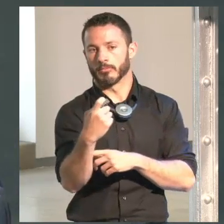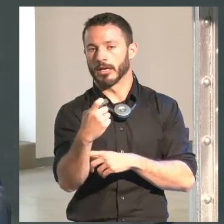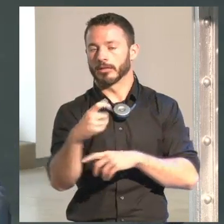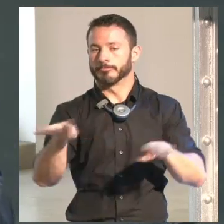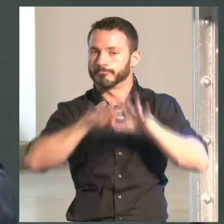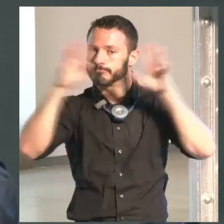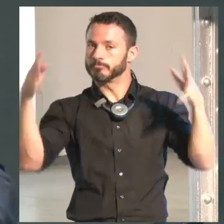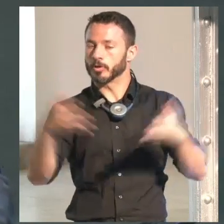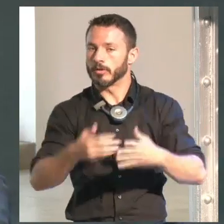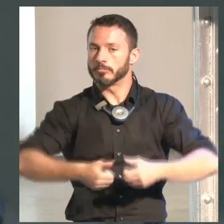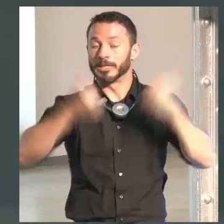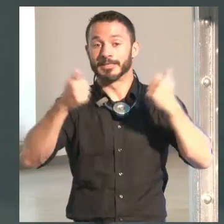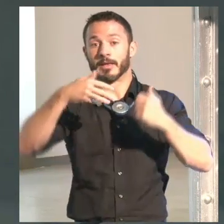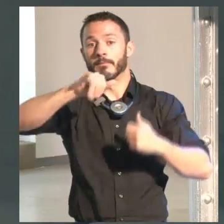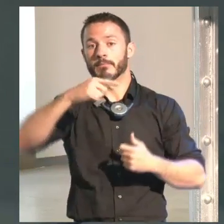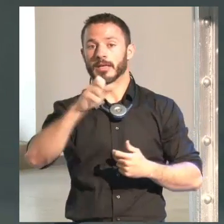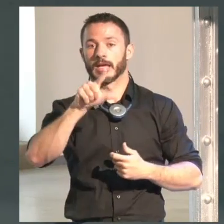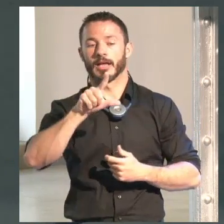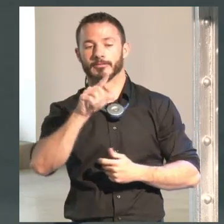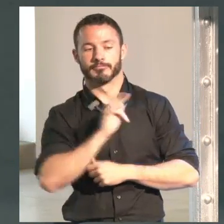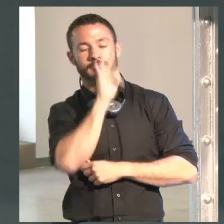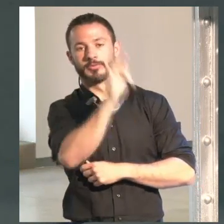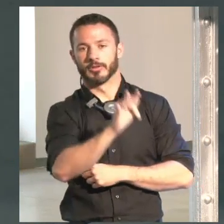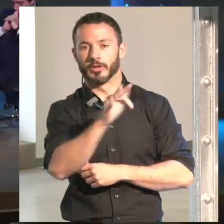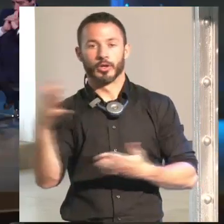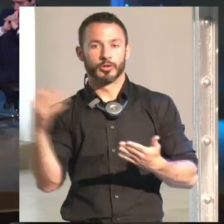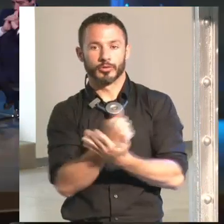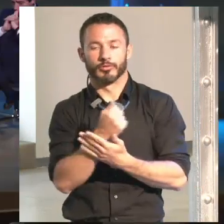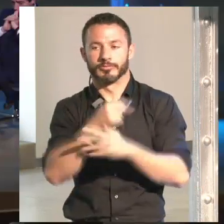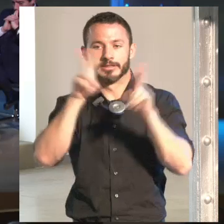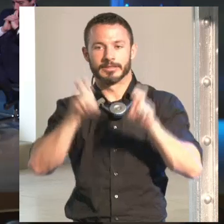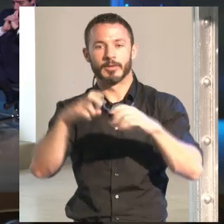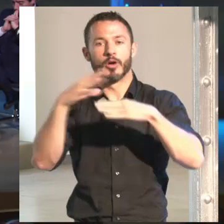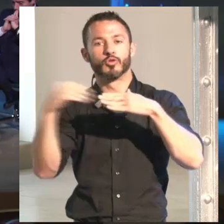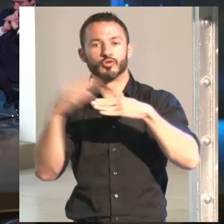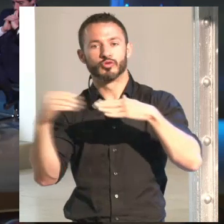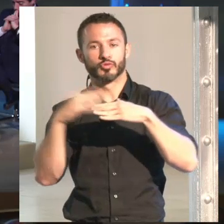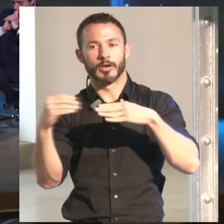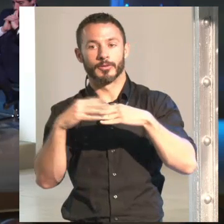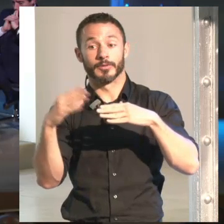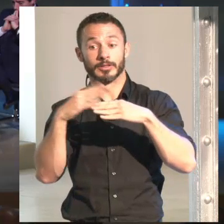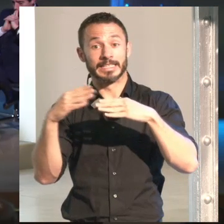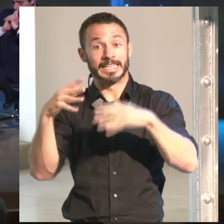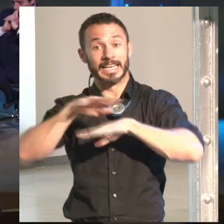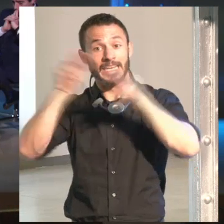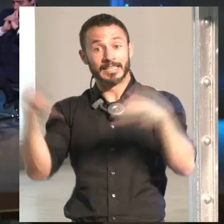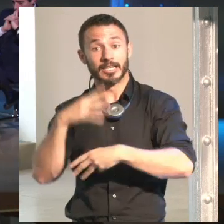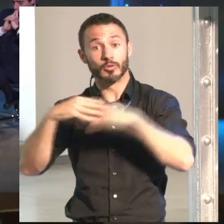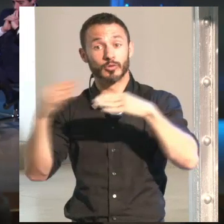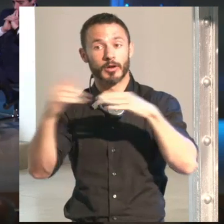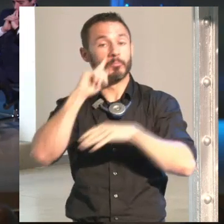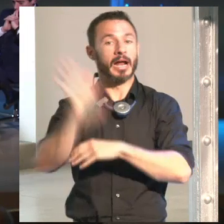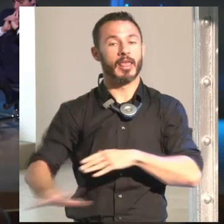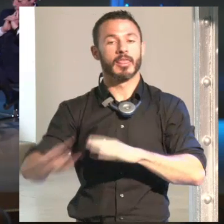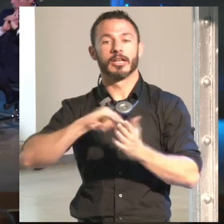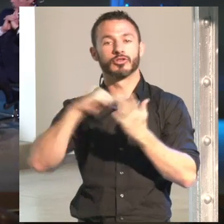más internacional. Miguel, siguiendo contigo, todo el mundo está hablando del usuario aquí. El usuario de Internet parece que es la solución